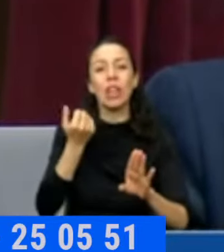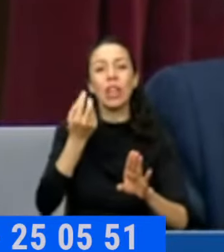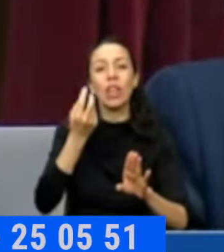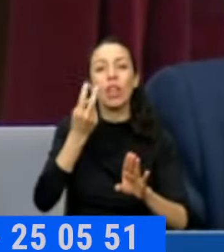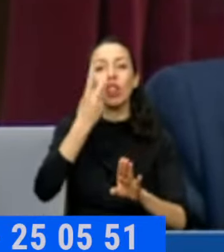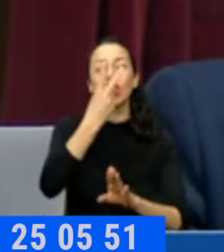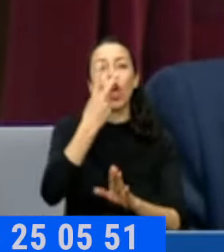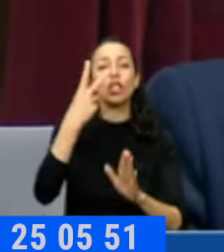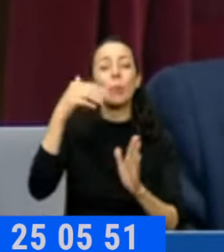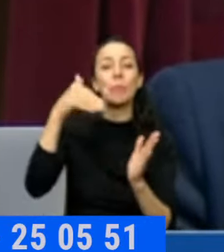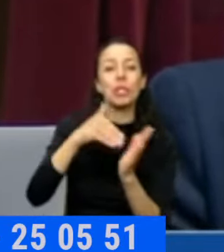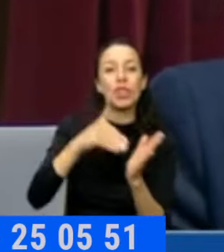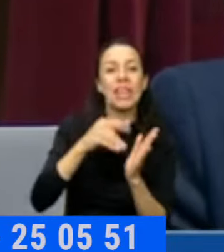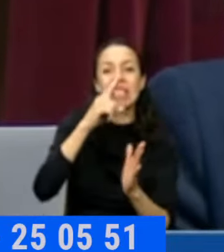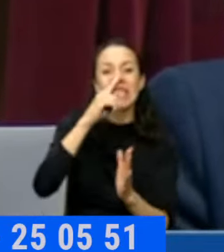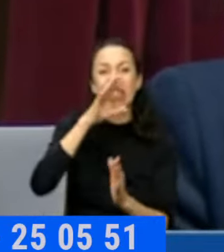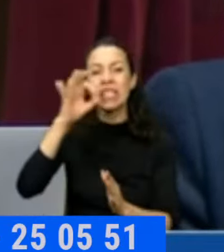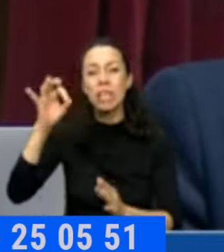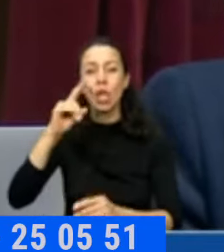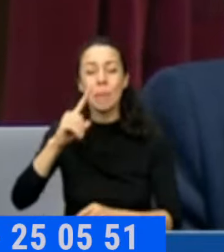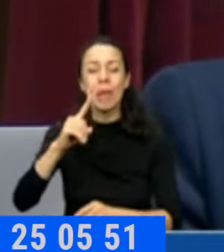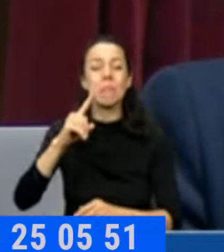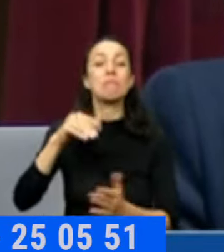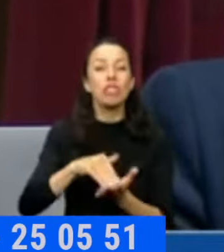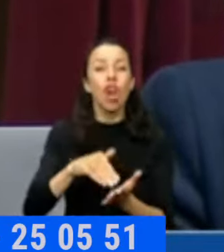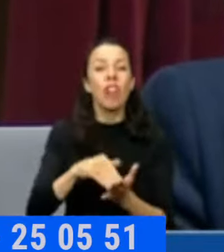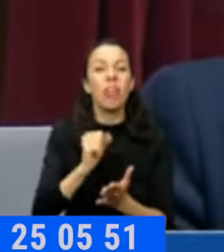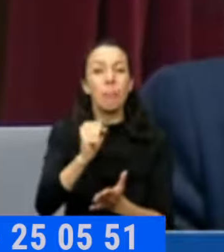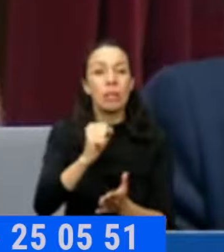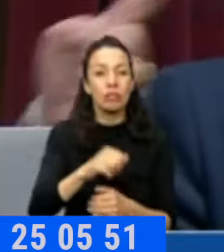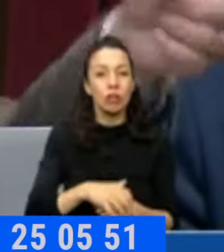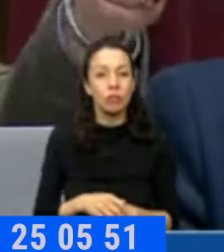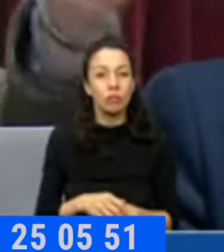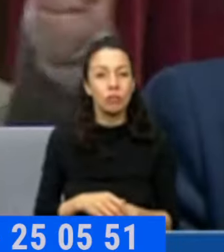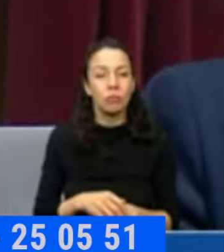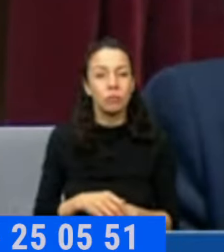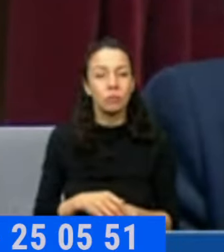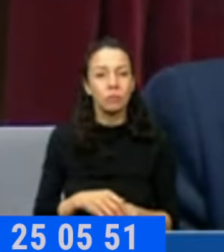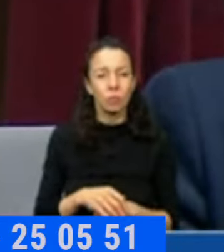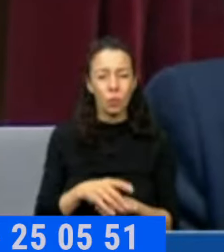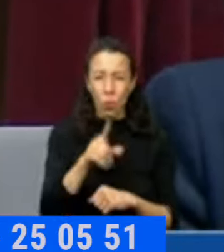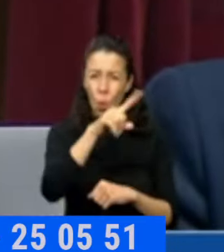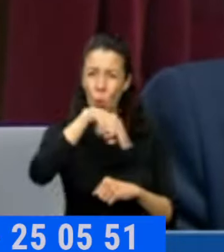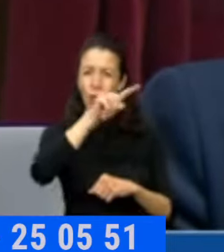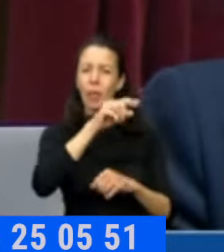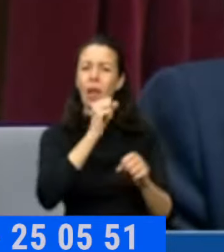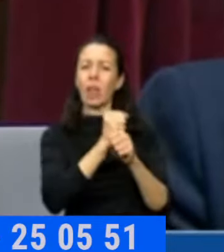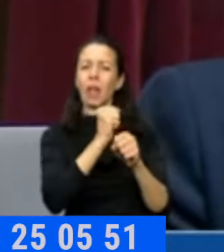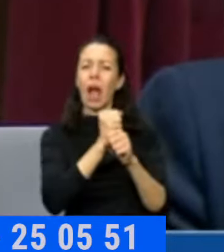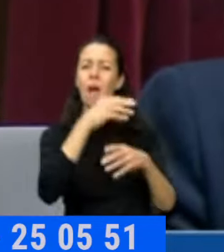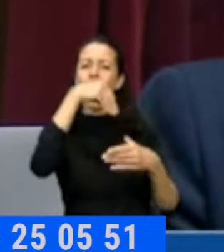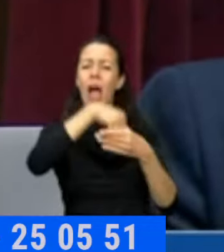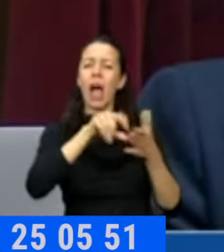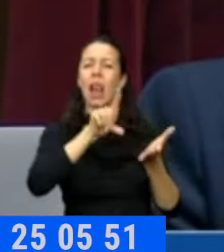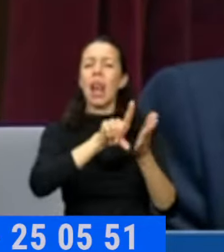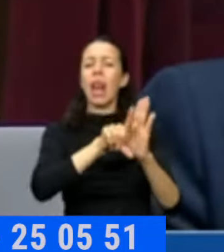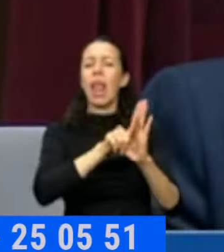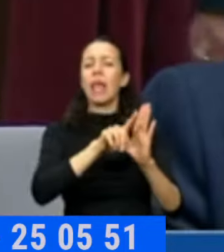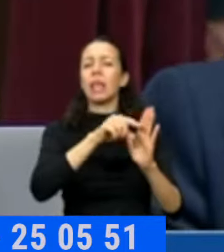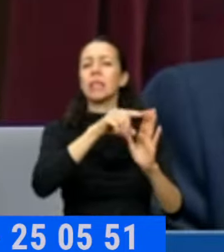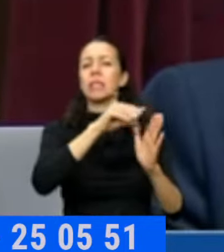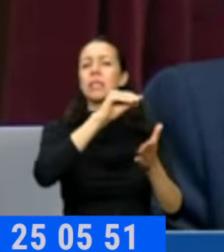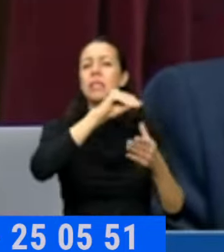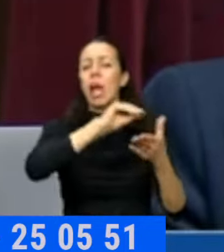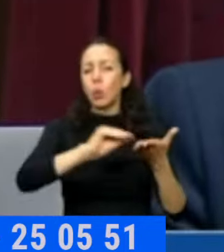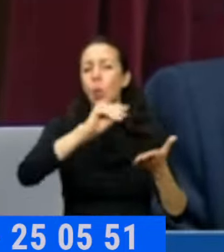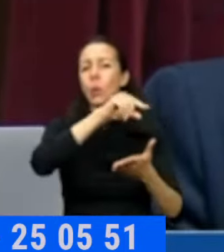mil millones de pesos. Por eso es que La Rioja ahora dice, ah, no, ya no voy a tener esa plata, voy a crear la moneda, esta moneda o